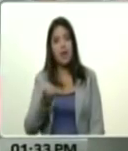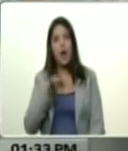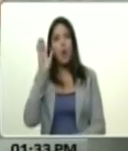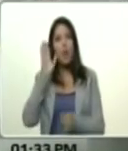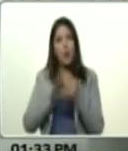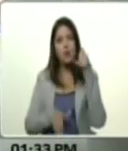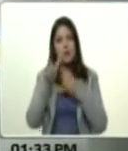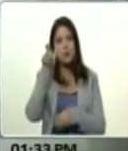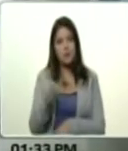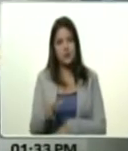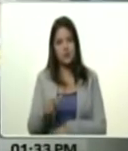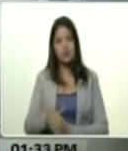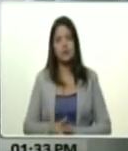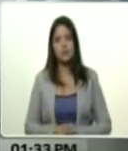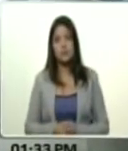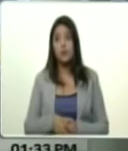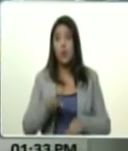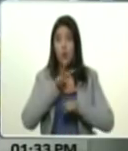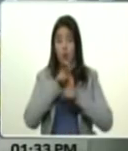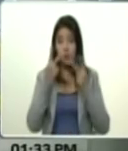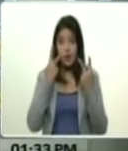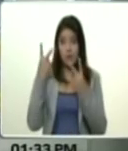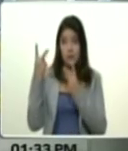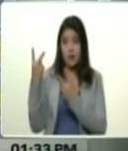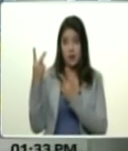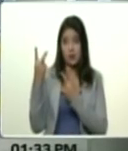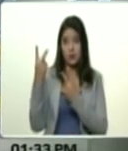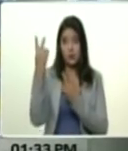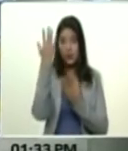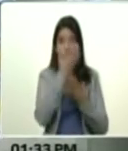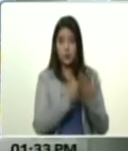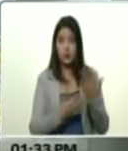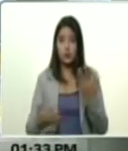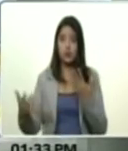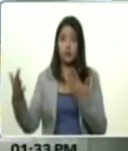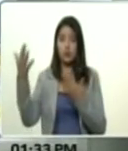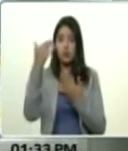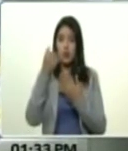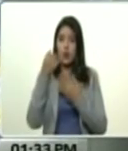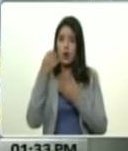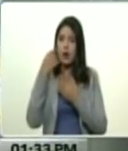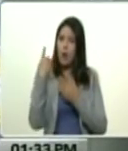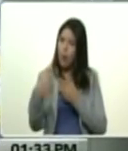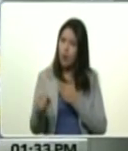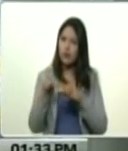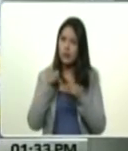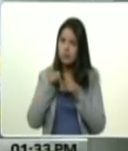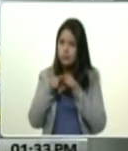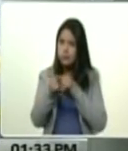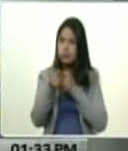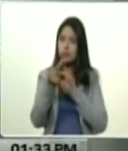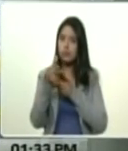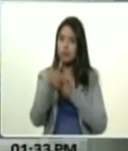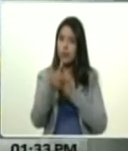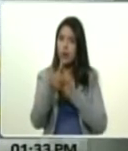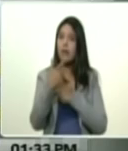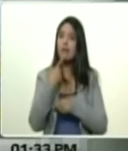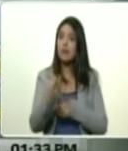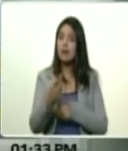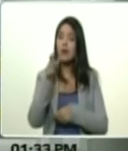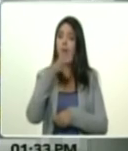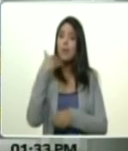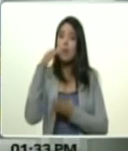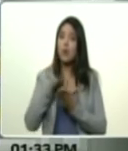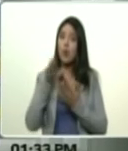Plateados. Cuando usted vieron la referencia en las conchas por percutir, ahí dicen y comentan que falleció